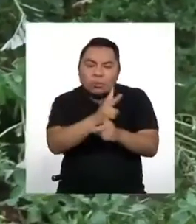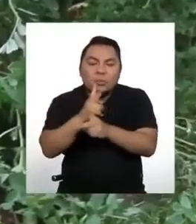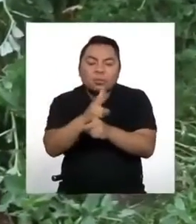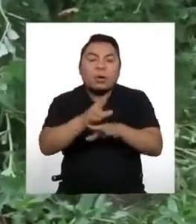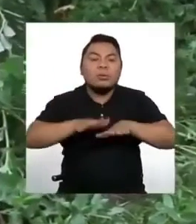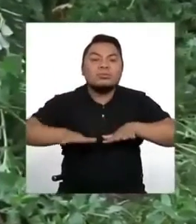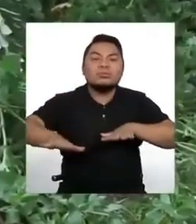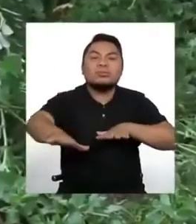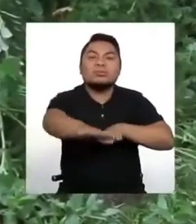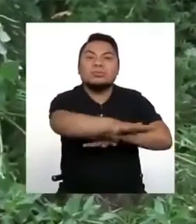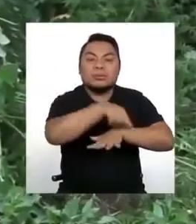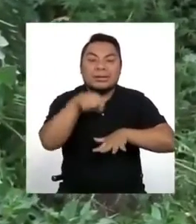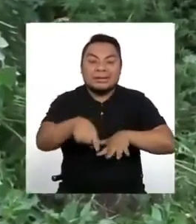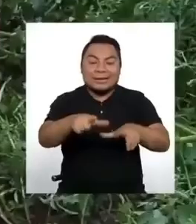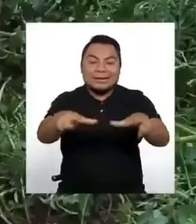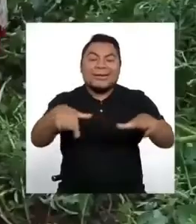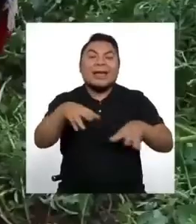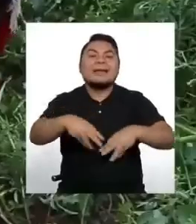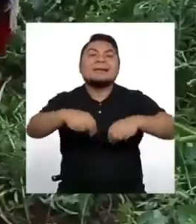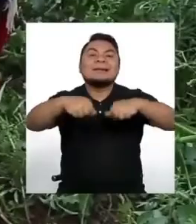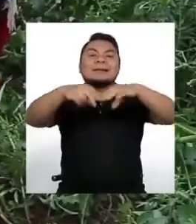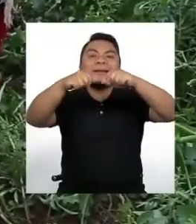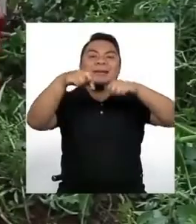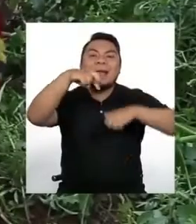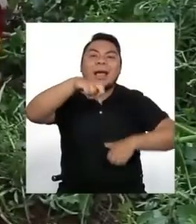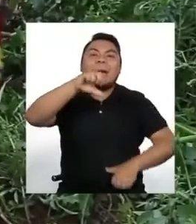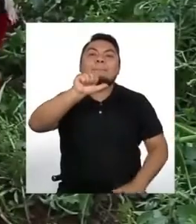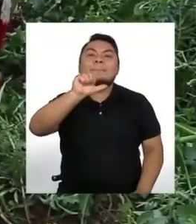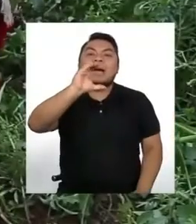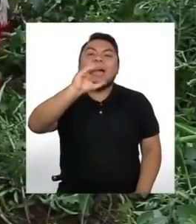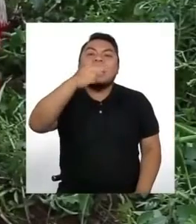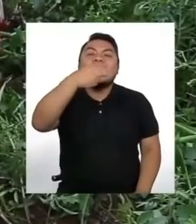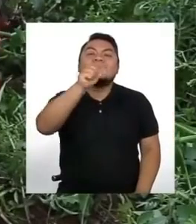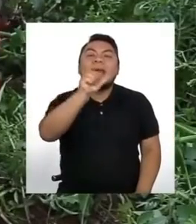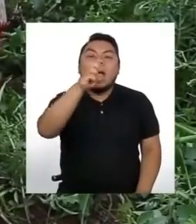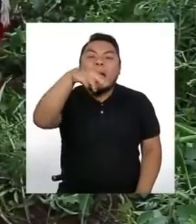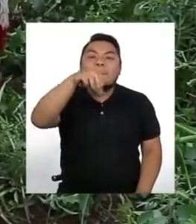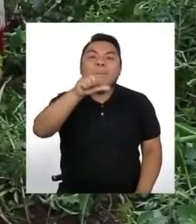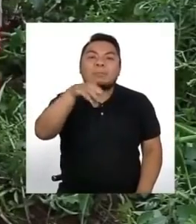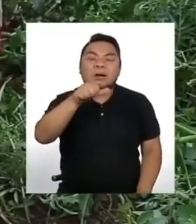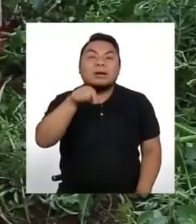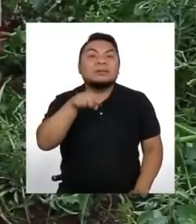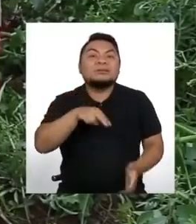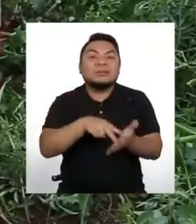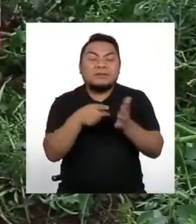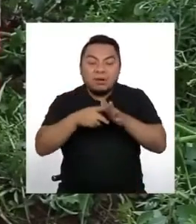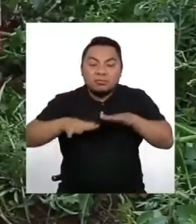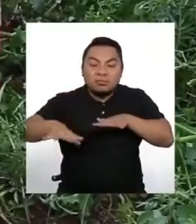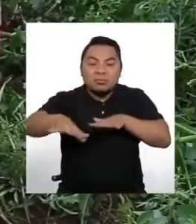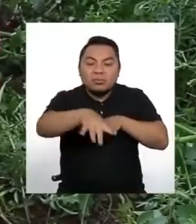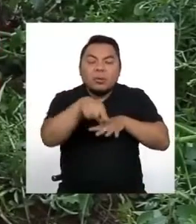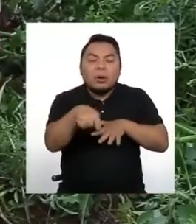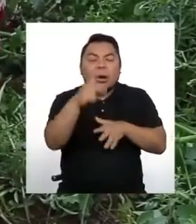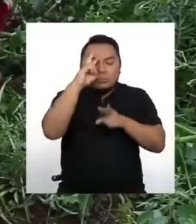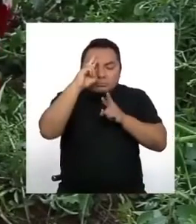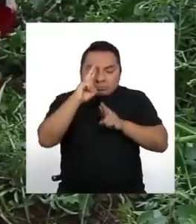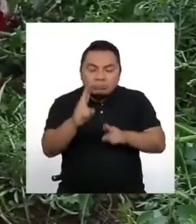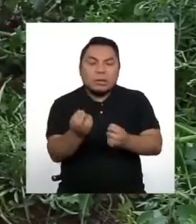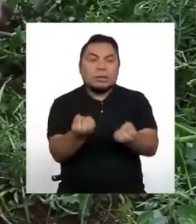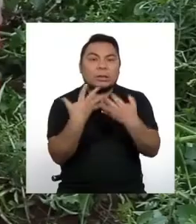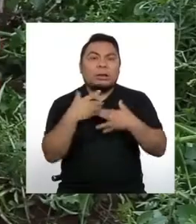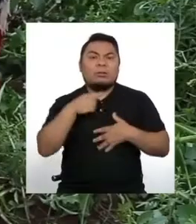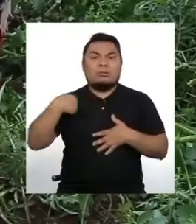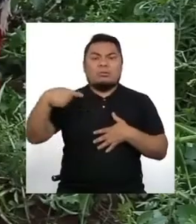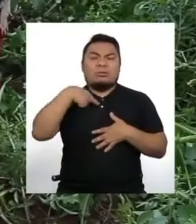polo y lo guarde en la caja. Dile, Muy bien Carla, guardaste tu polo limpio.